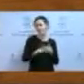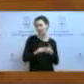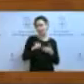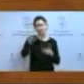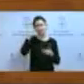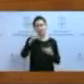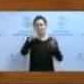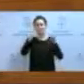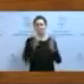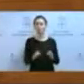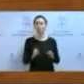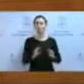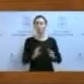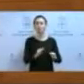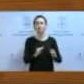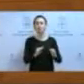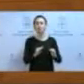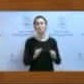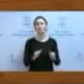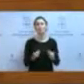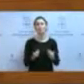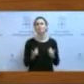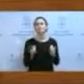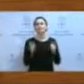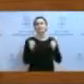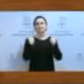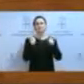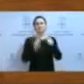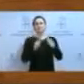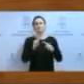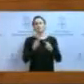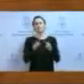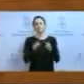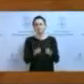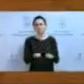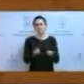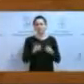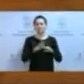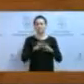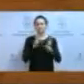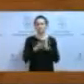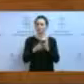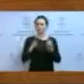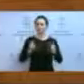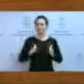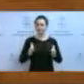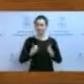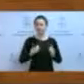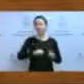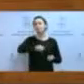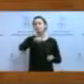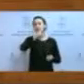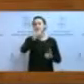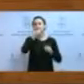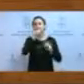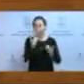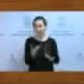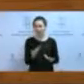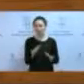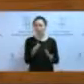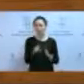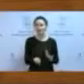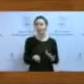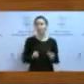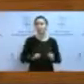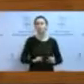de suponer una mínima carga. Permite una mejora de la calidad de vida de nuestros mayores, retrasando en los casos que sea